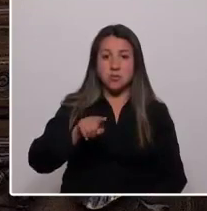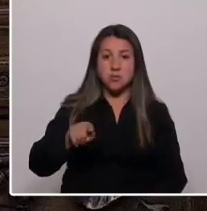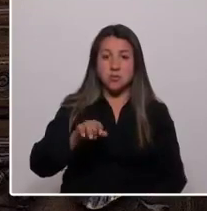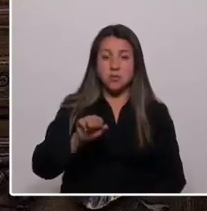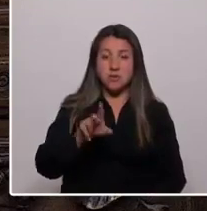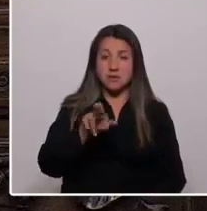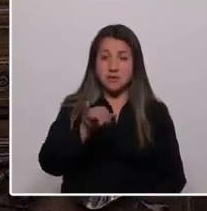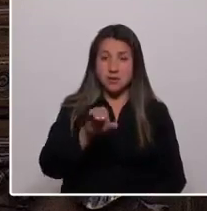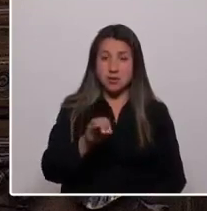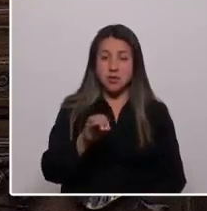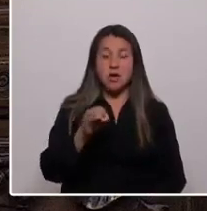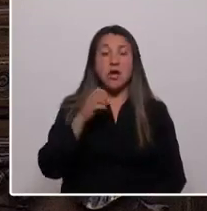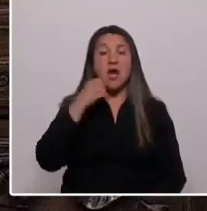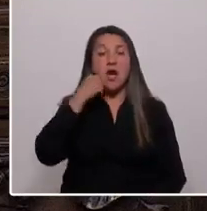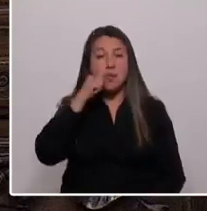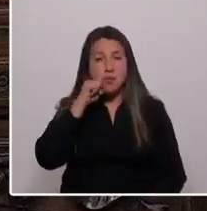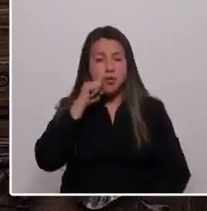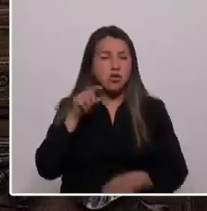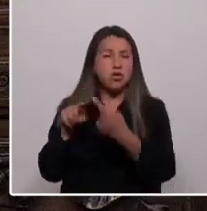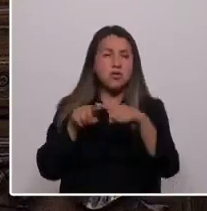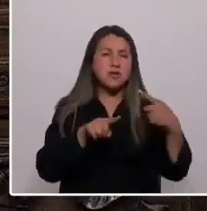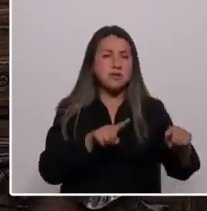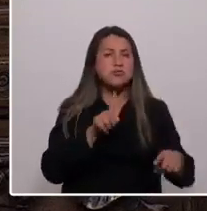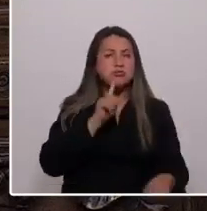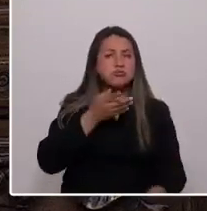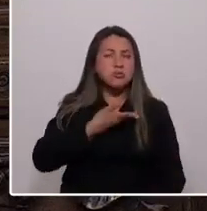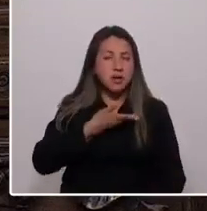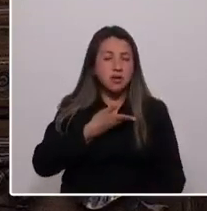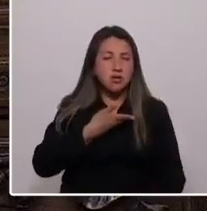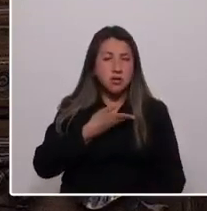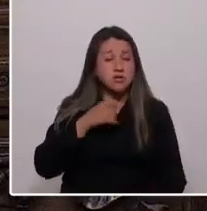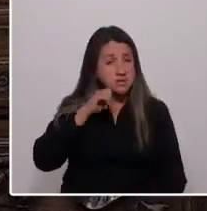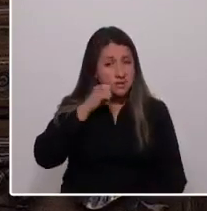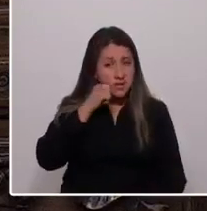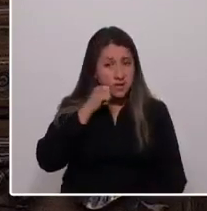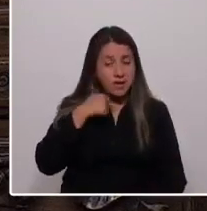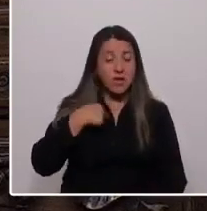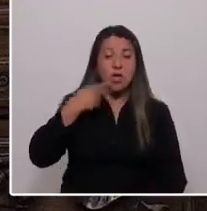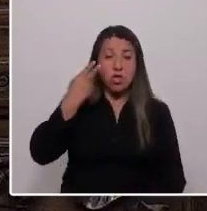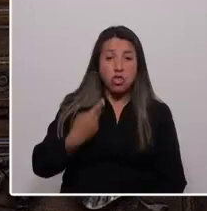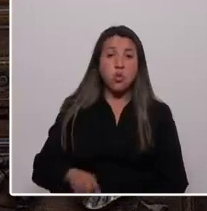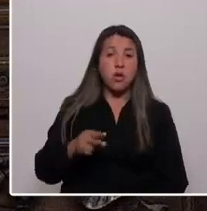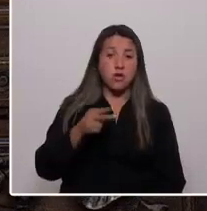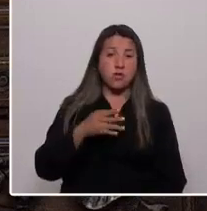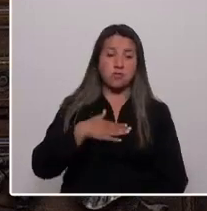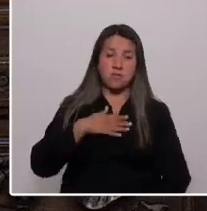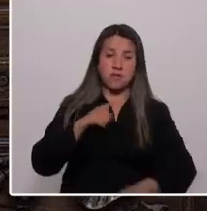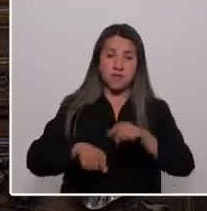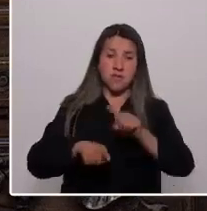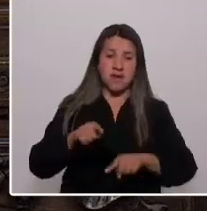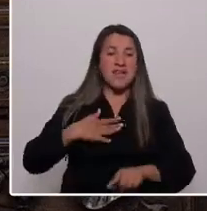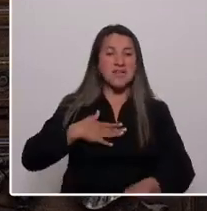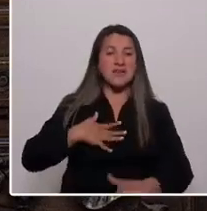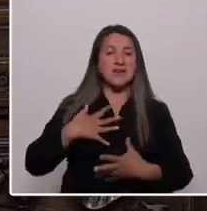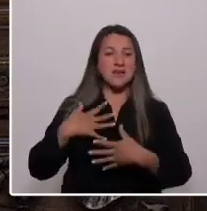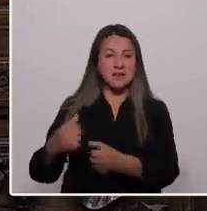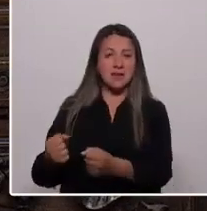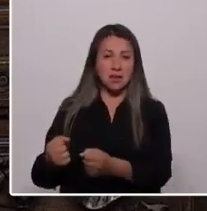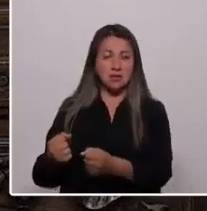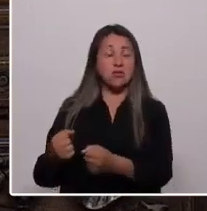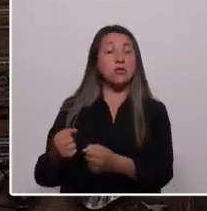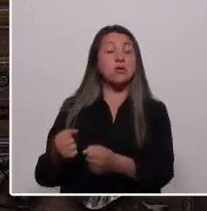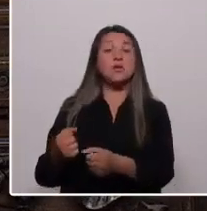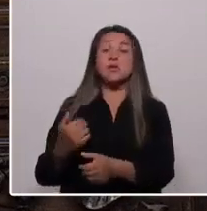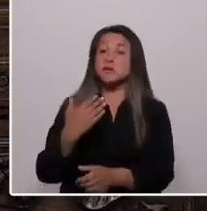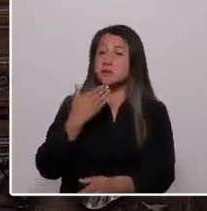triquiñuela de poder hacerse dueño de nuestras tierras en esta carta también les cuento